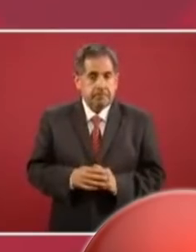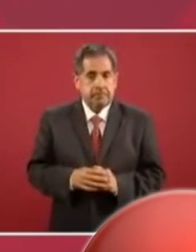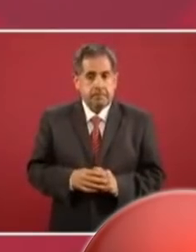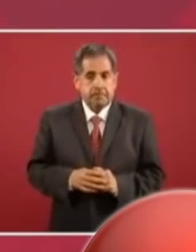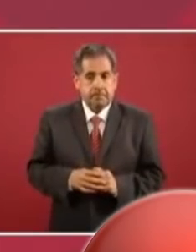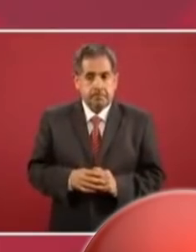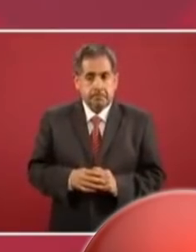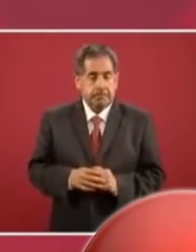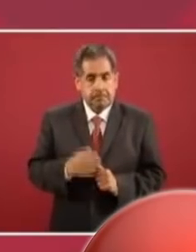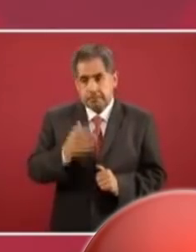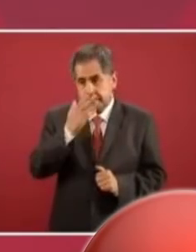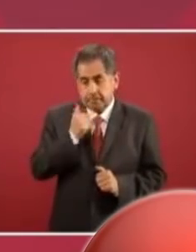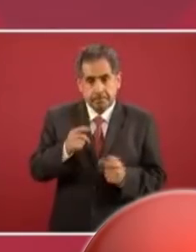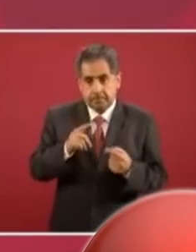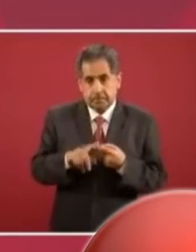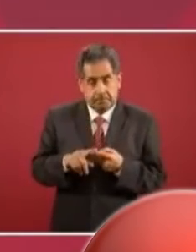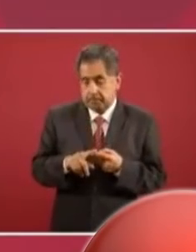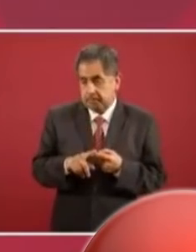porque no hay